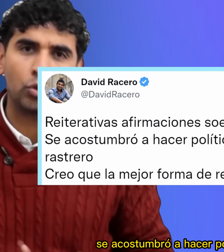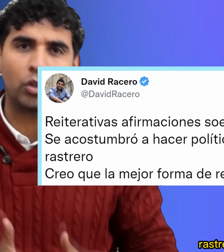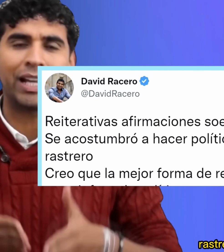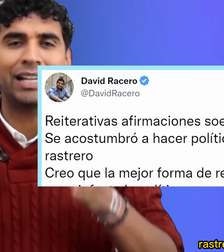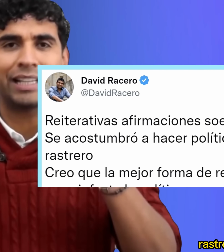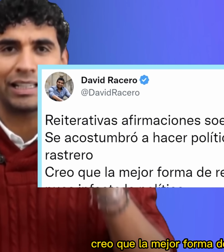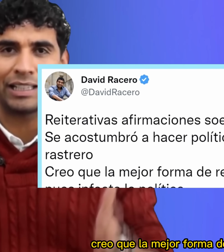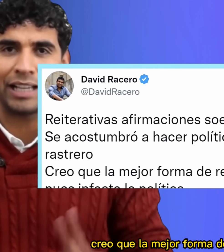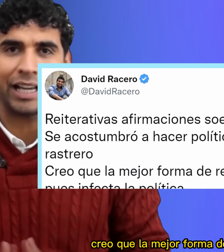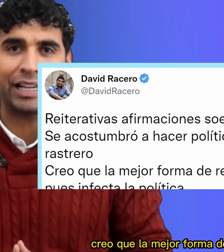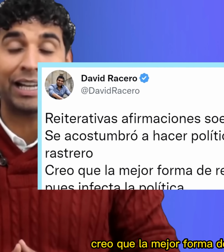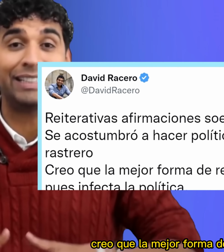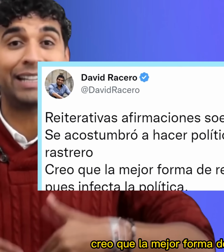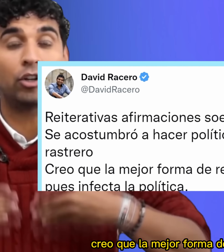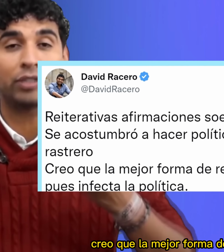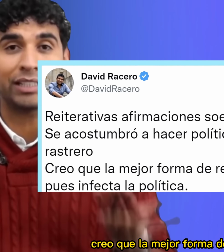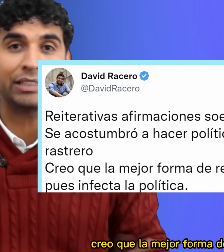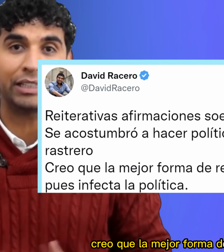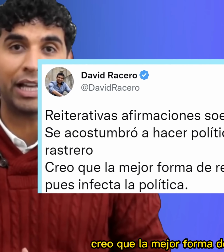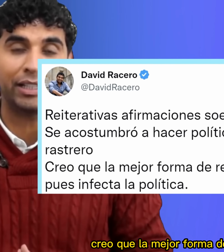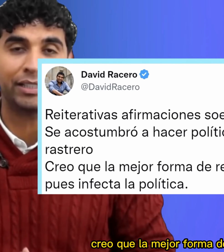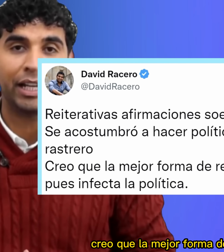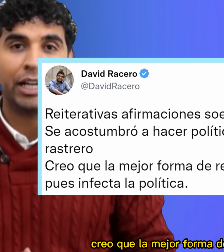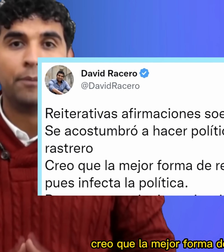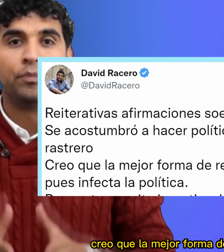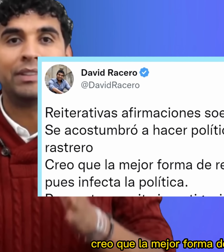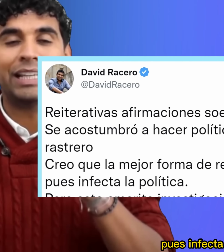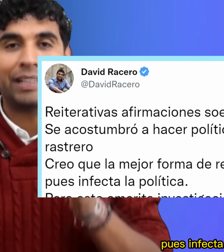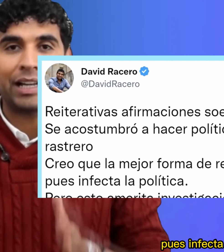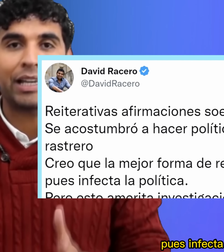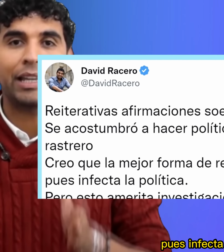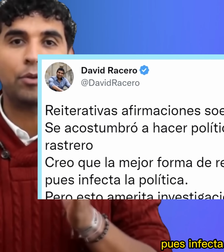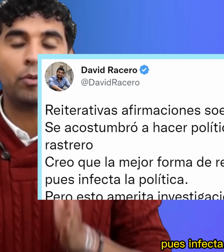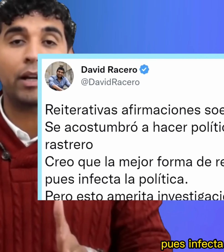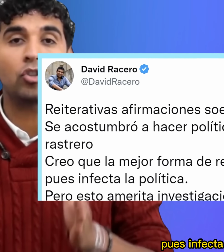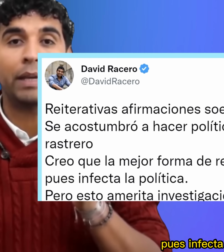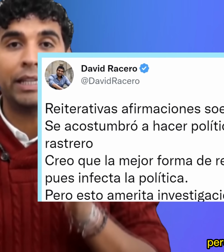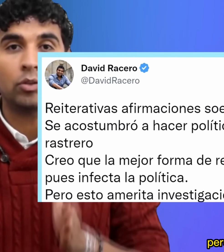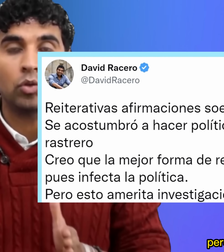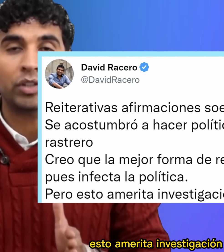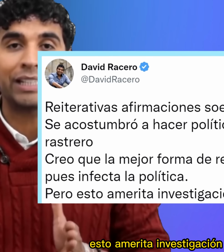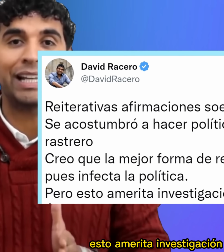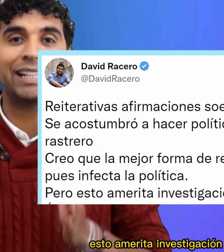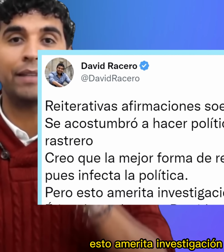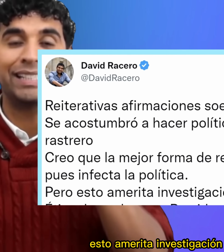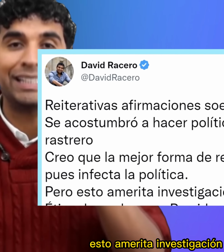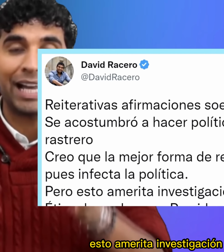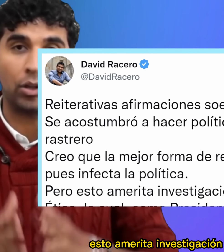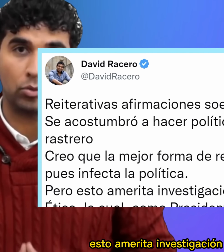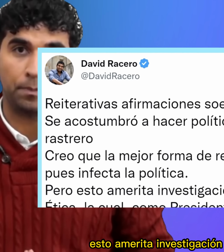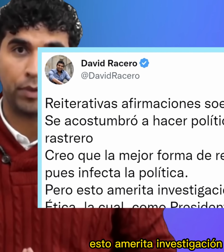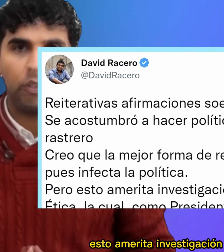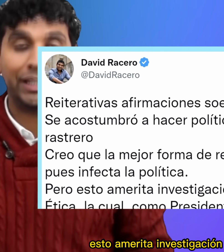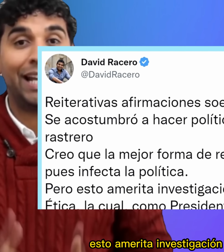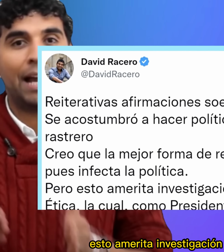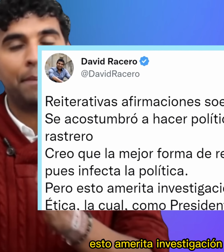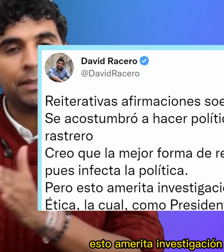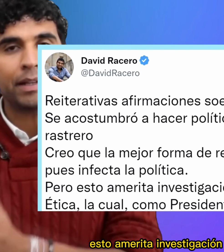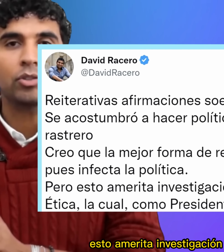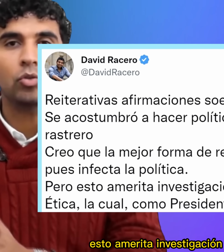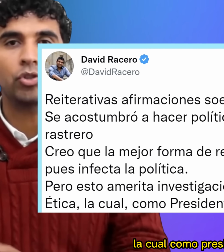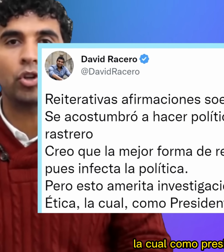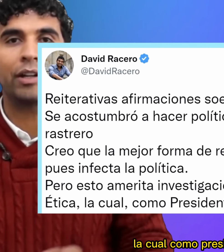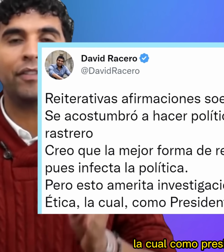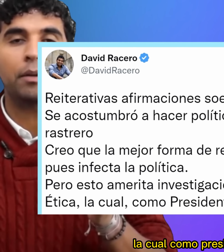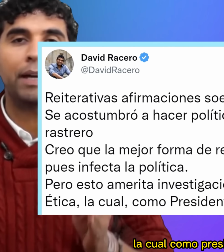del show rastrero. Creo que la mejor forma de responder es ignorarlo, pues infecta la política. Pero esto amerita investigación por la Comisión